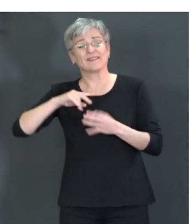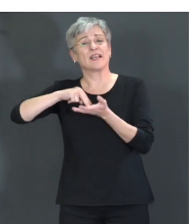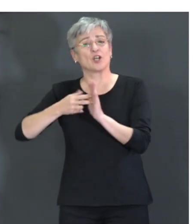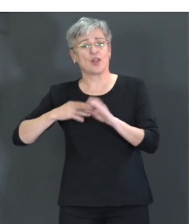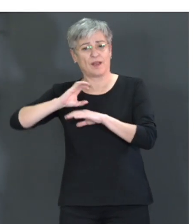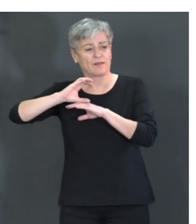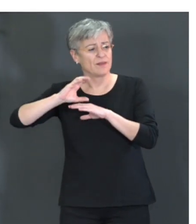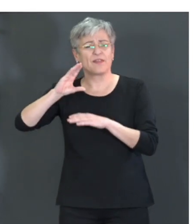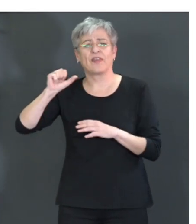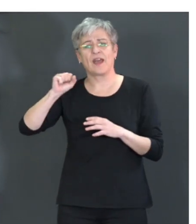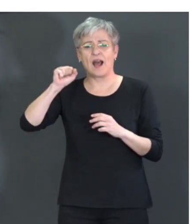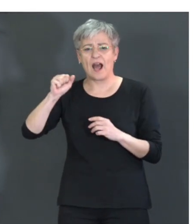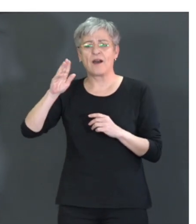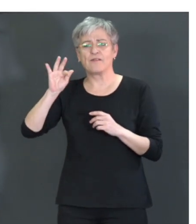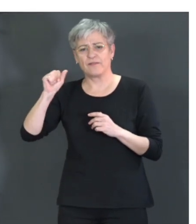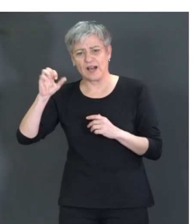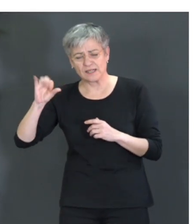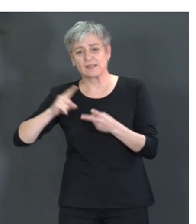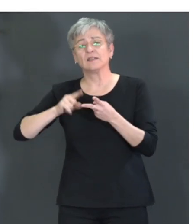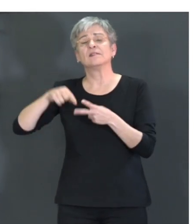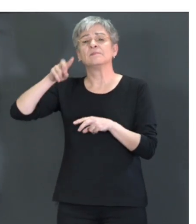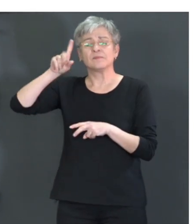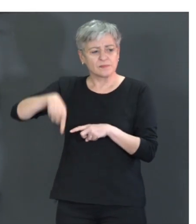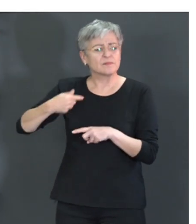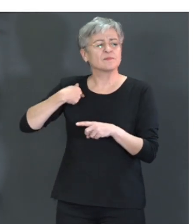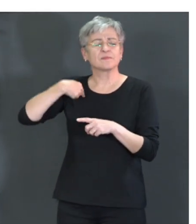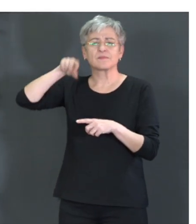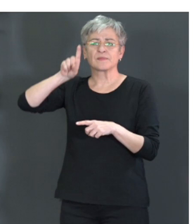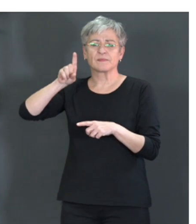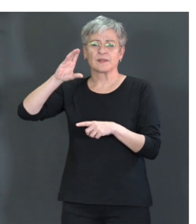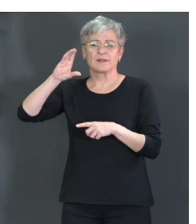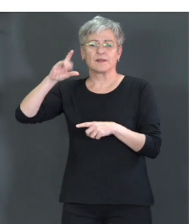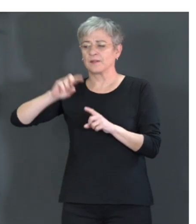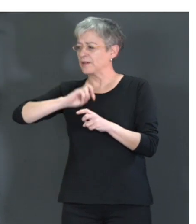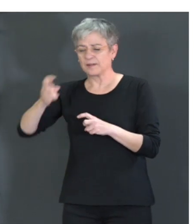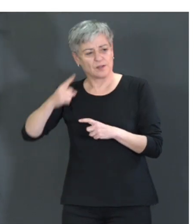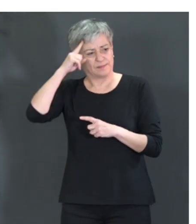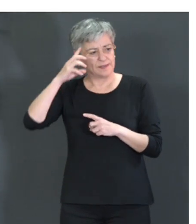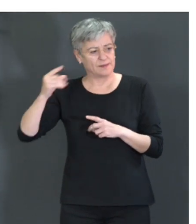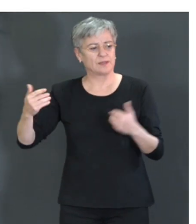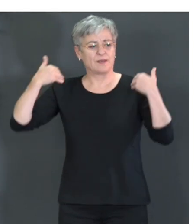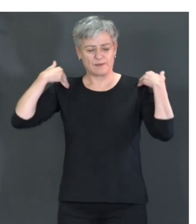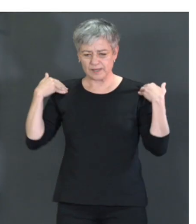Pérez, neuropsicólogo y responsable de investigación del CRE Alzheimer del INSERSO.